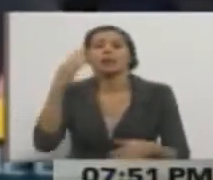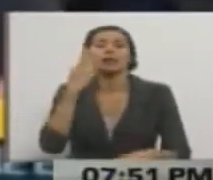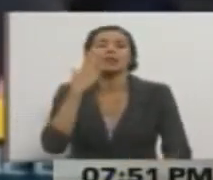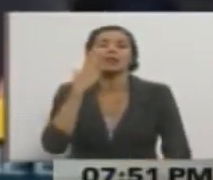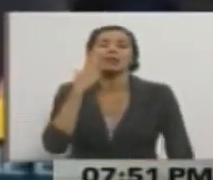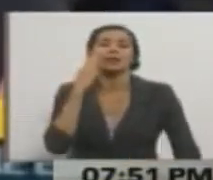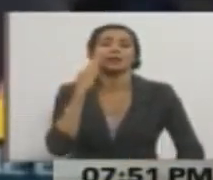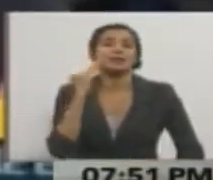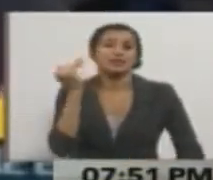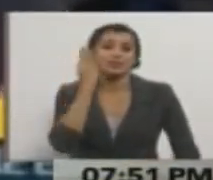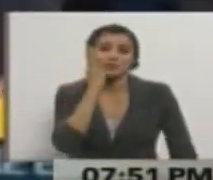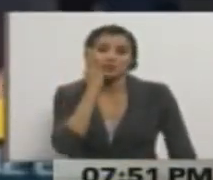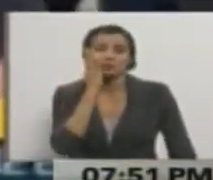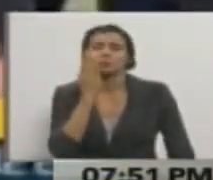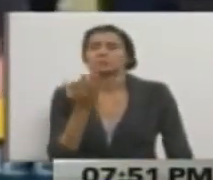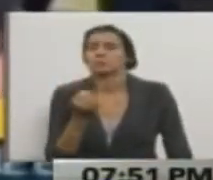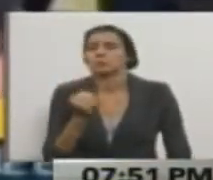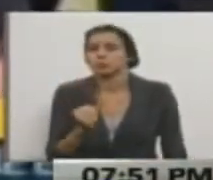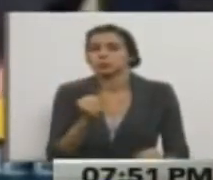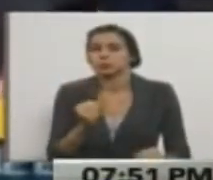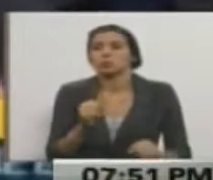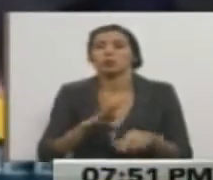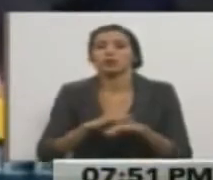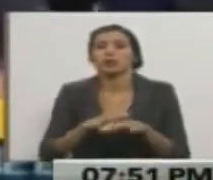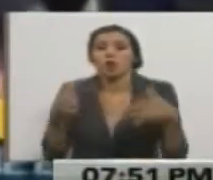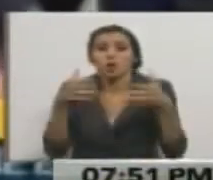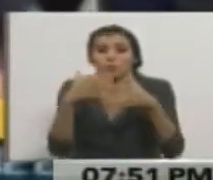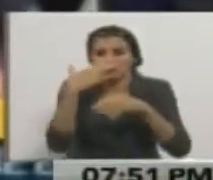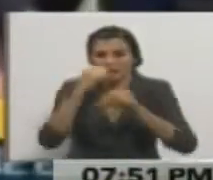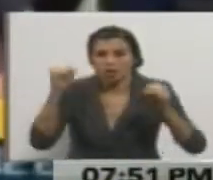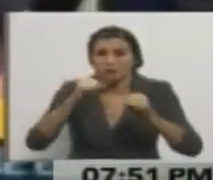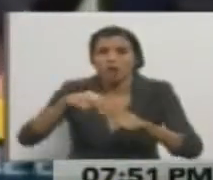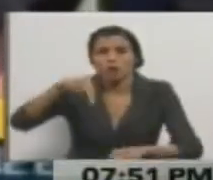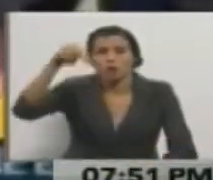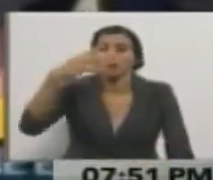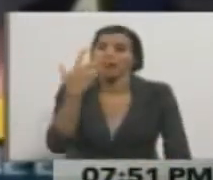armados derivados de expresiones terroristas en el norte de África.